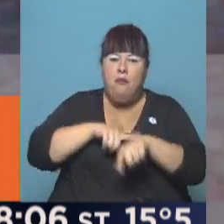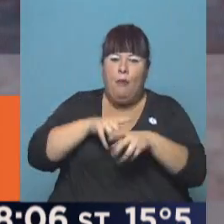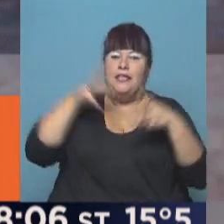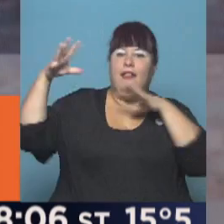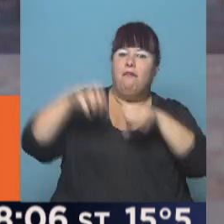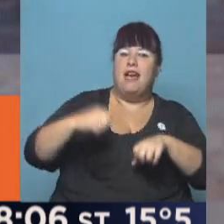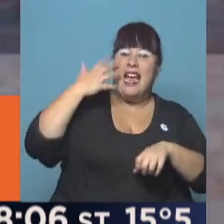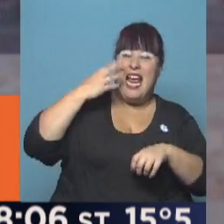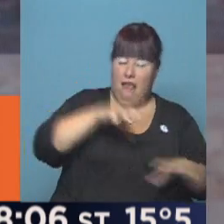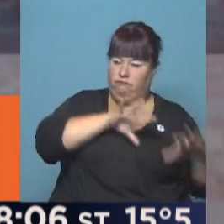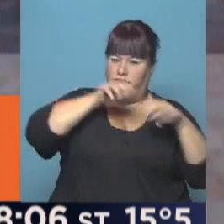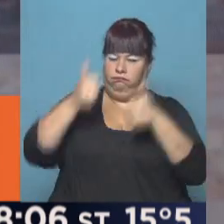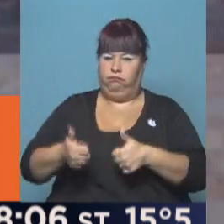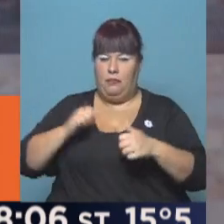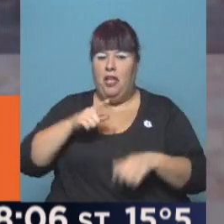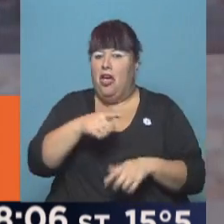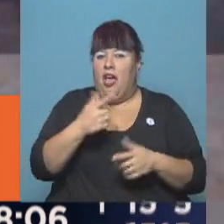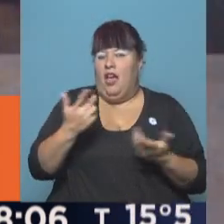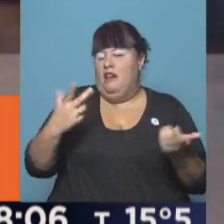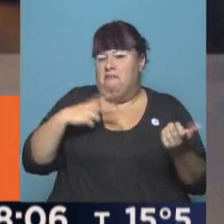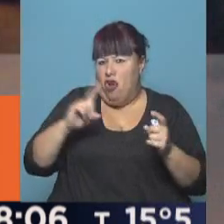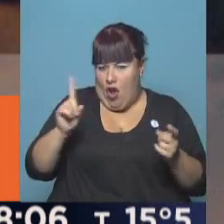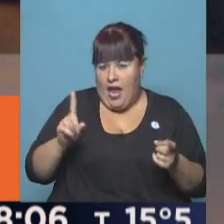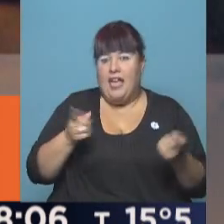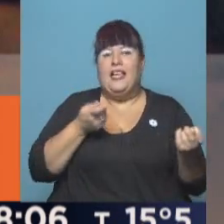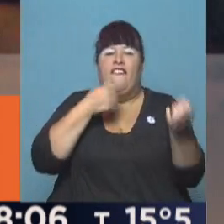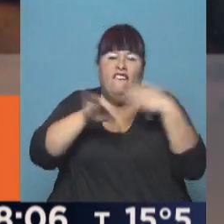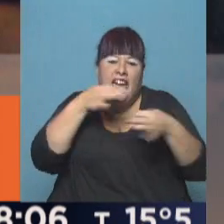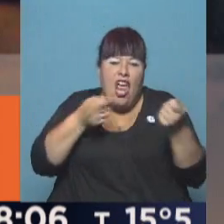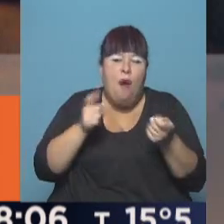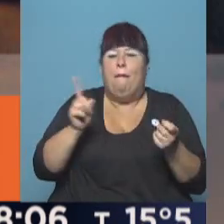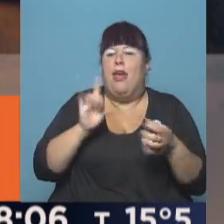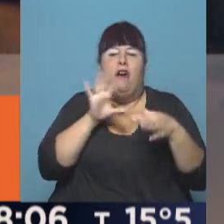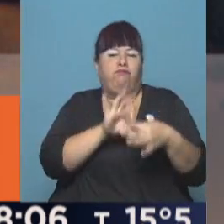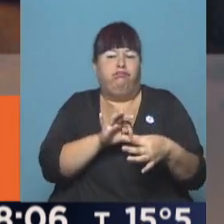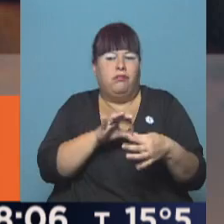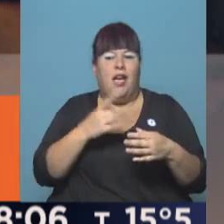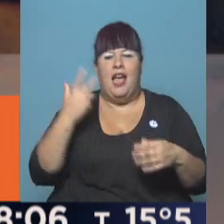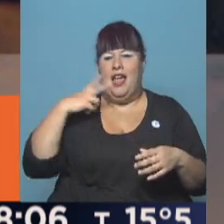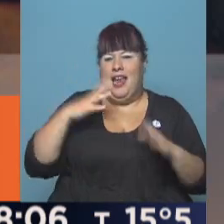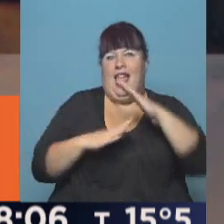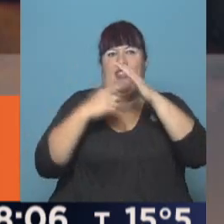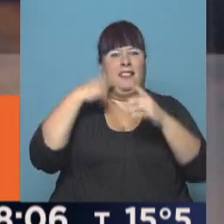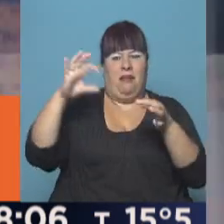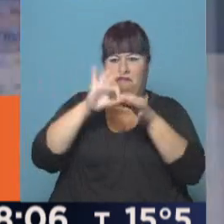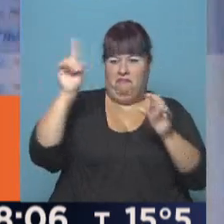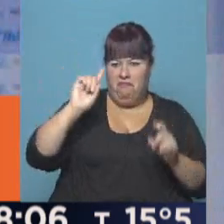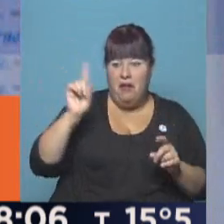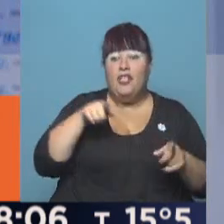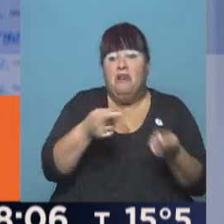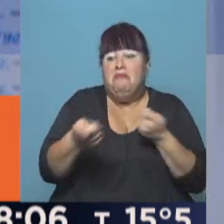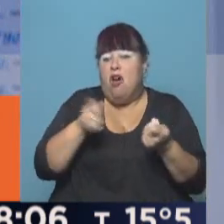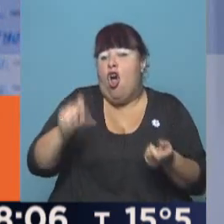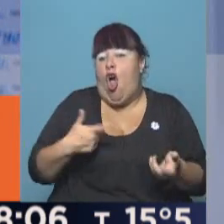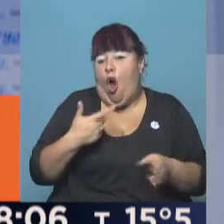invasiones inglesas. Un hombre sin fortuna, es comerciante, pero no está ligado al monopolio español, así que es un